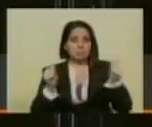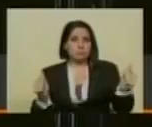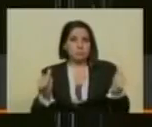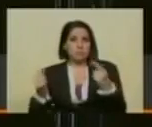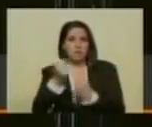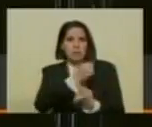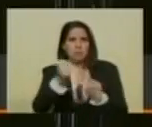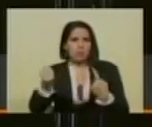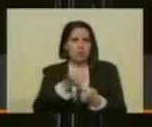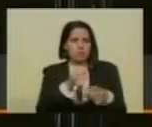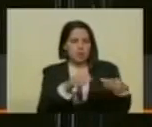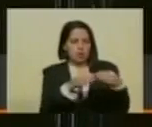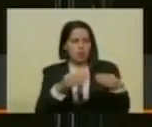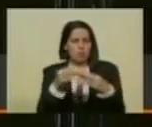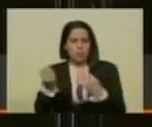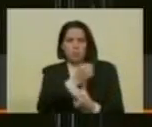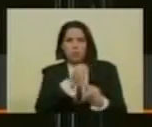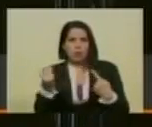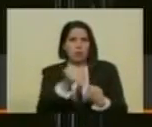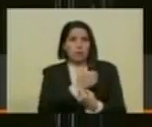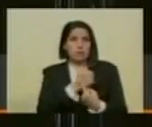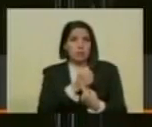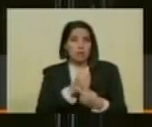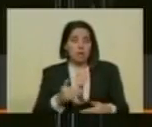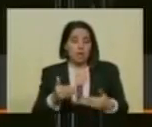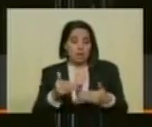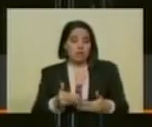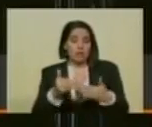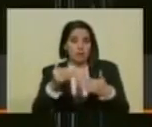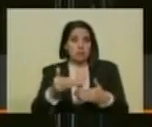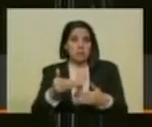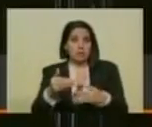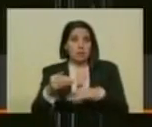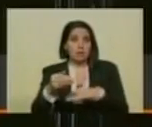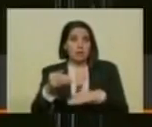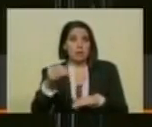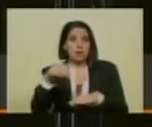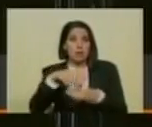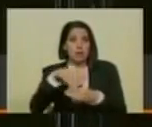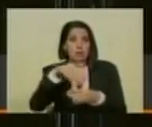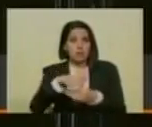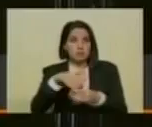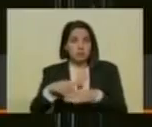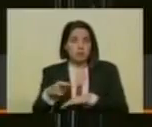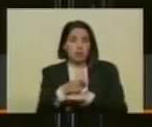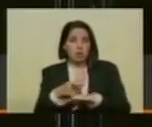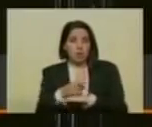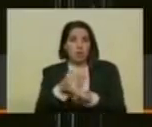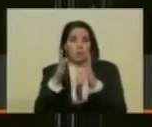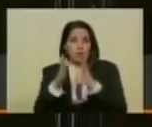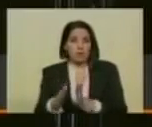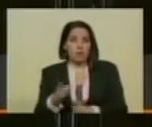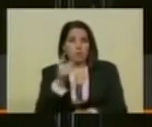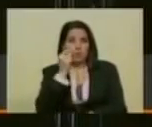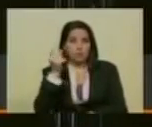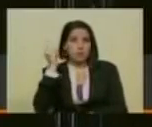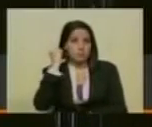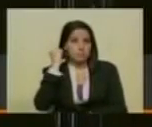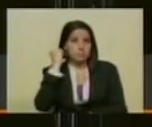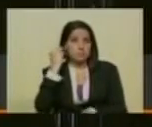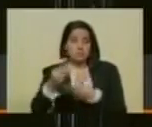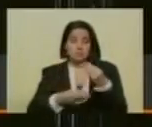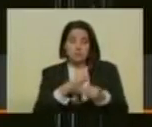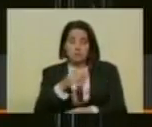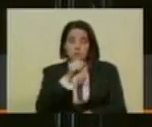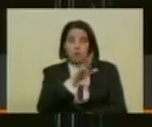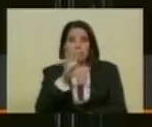los sectores violentos, adelantar las elecciones de gobernadoras y de gobernadores. Y así se hizo el